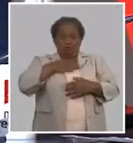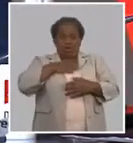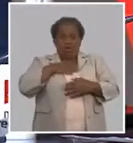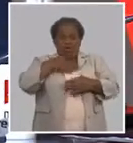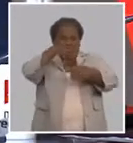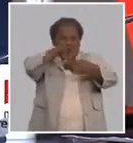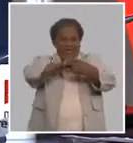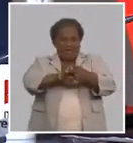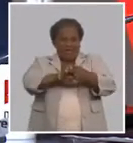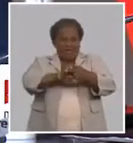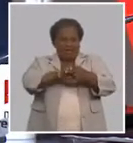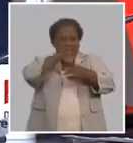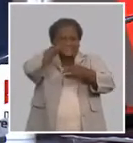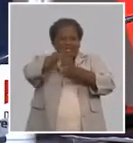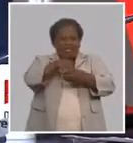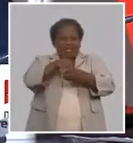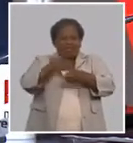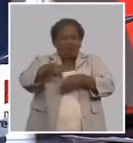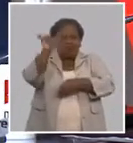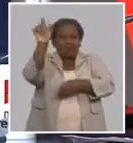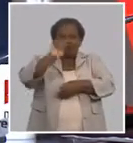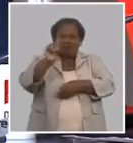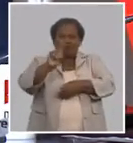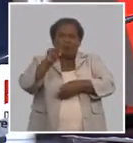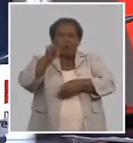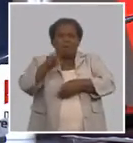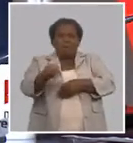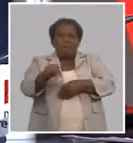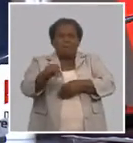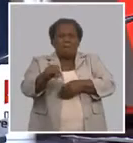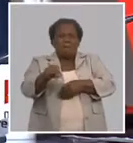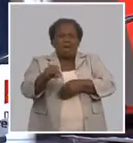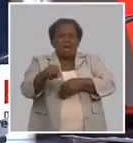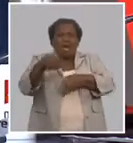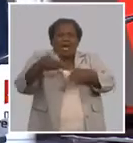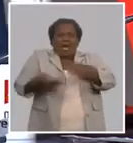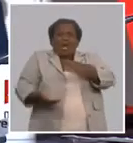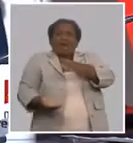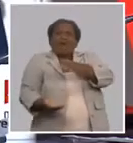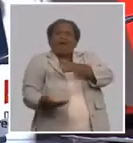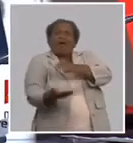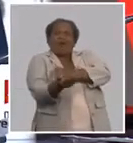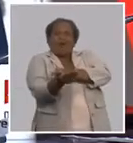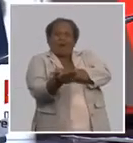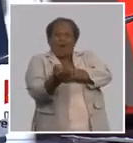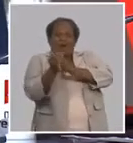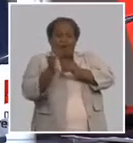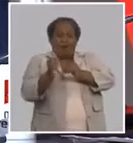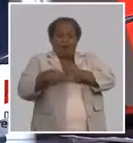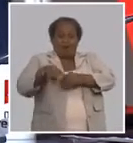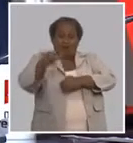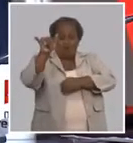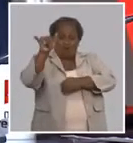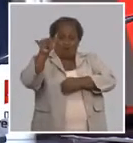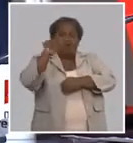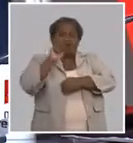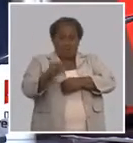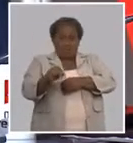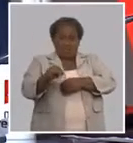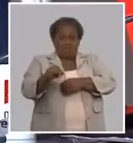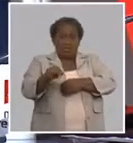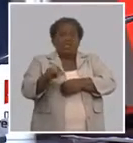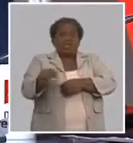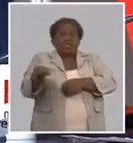directamente a la persona al pasajero sino que va en la bodega en la cabina de carga de la aeronave y el equipaje no